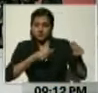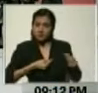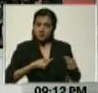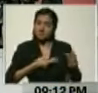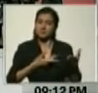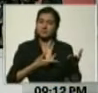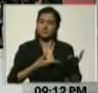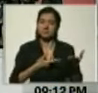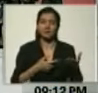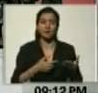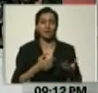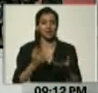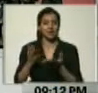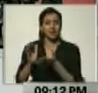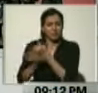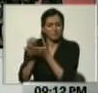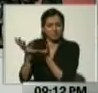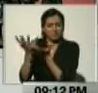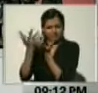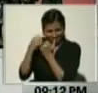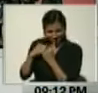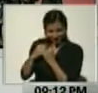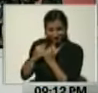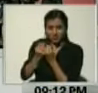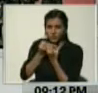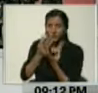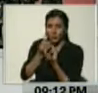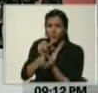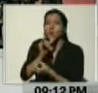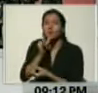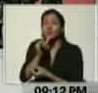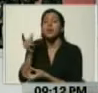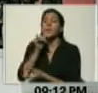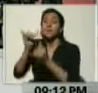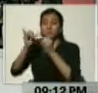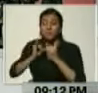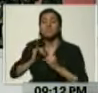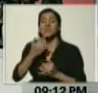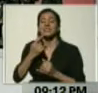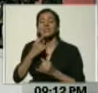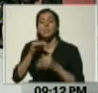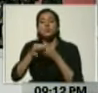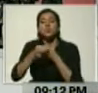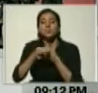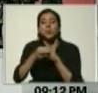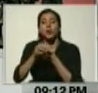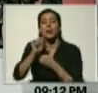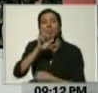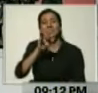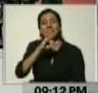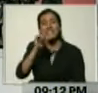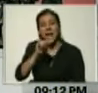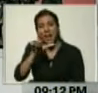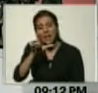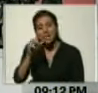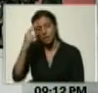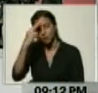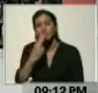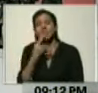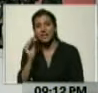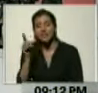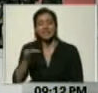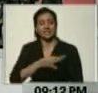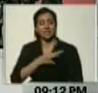me pasa un patriota cooperante, me dice que en Carrizal, en el municipio Carrizal, el señor alcalde